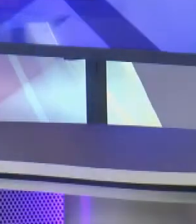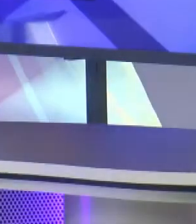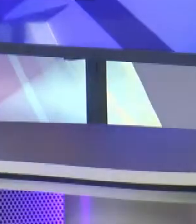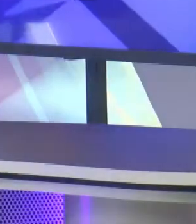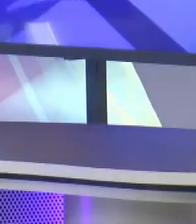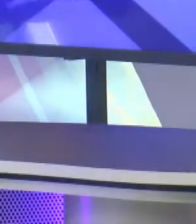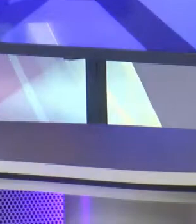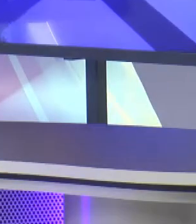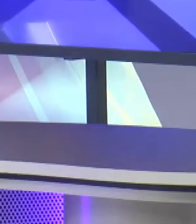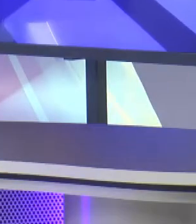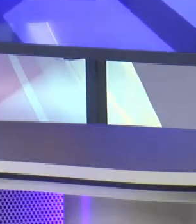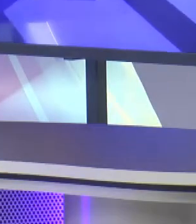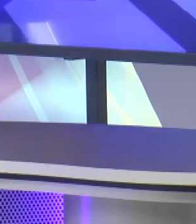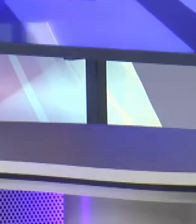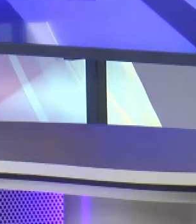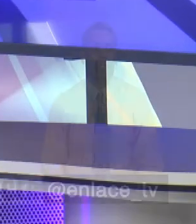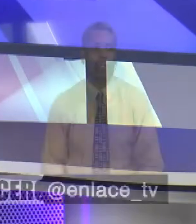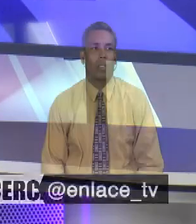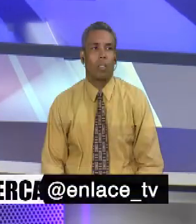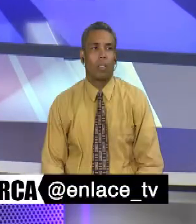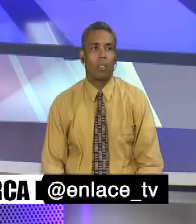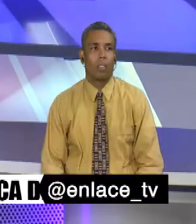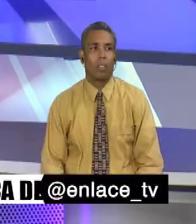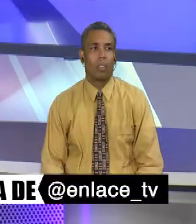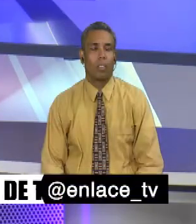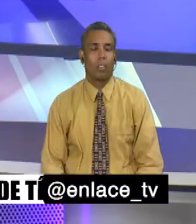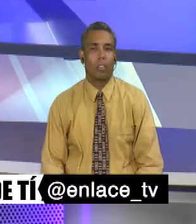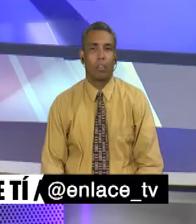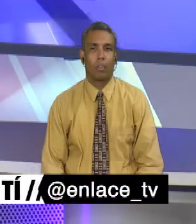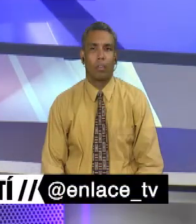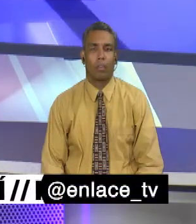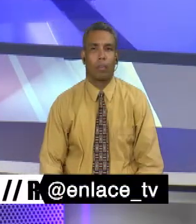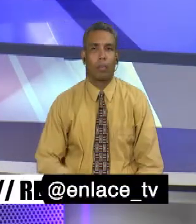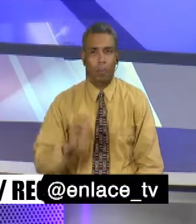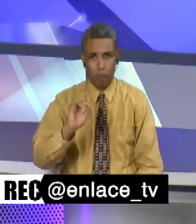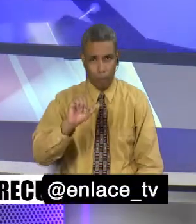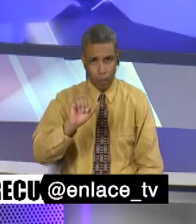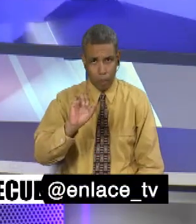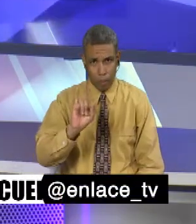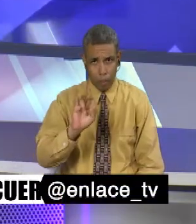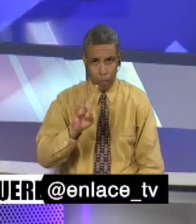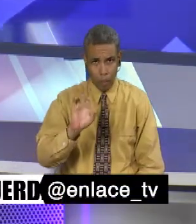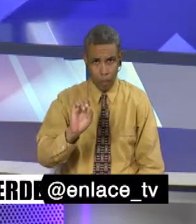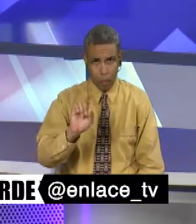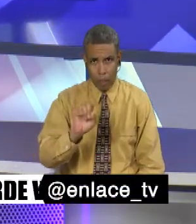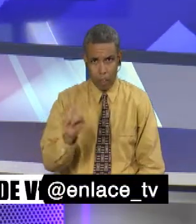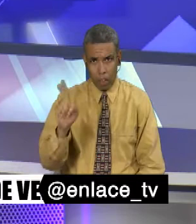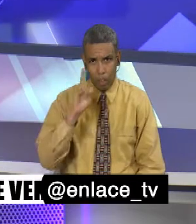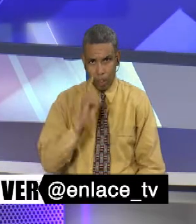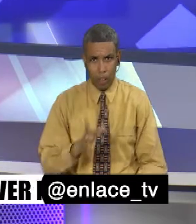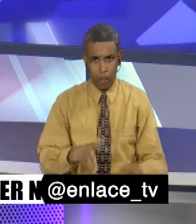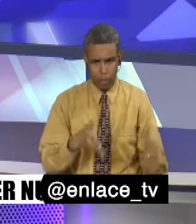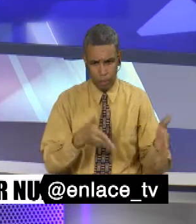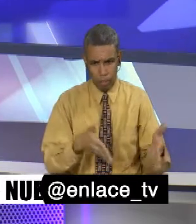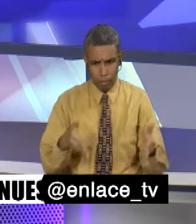Con Serfún Los Olivos premió la fidelidad de sus clientes. La familia Gutiérrez fue la gran ganadora de una